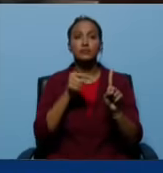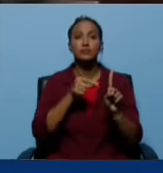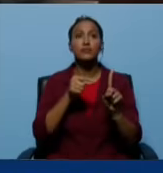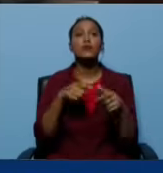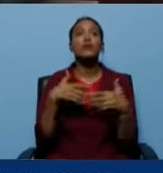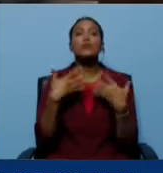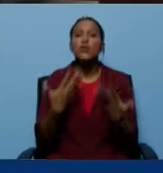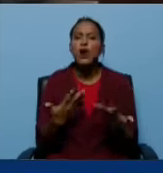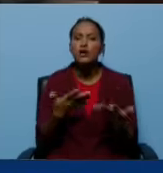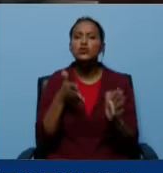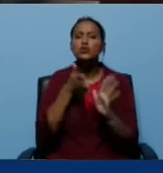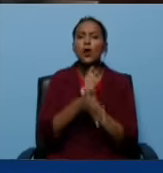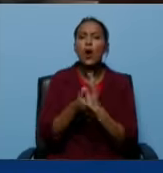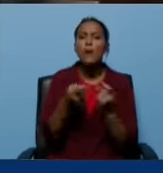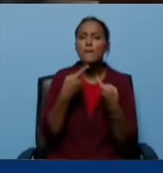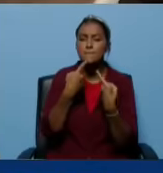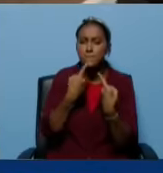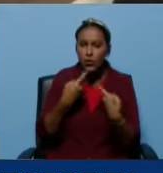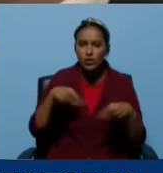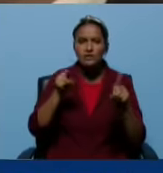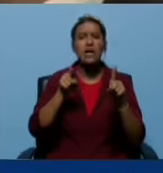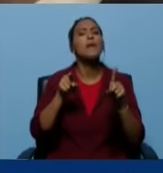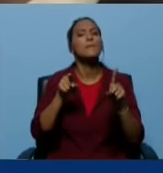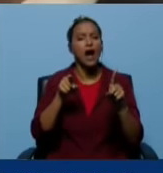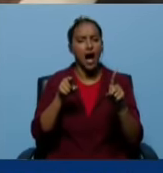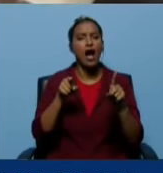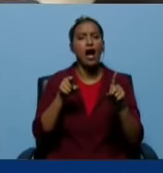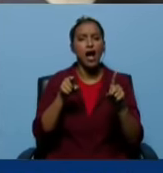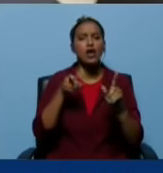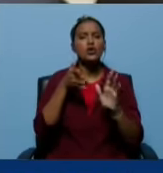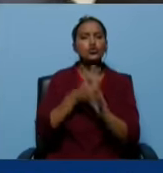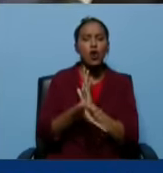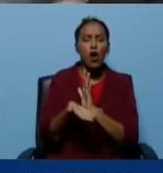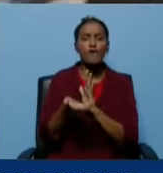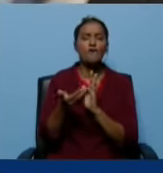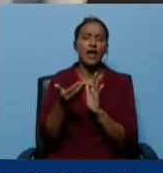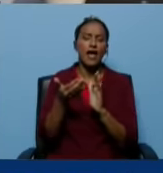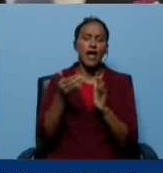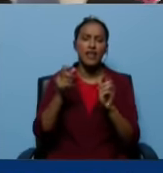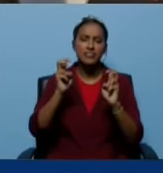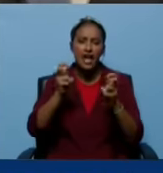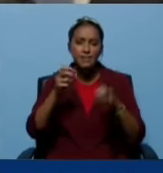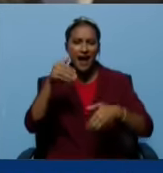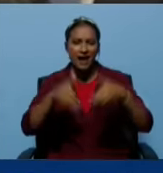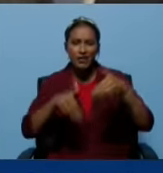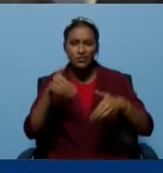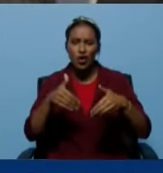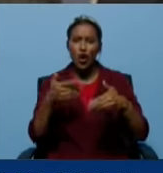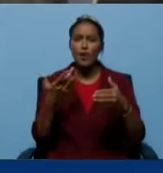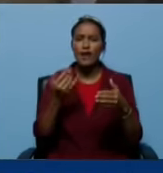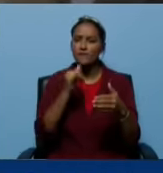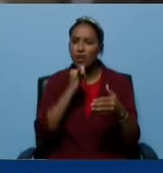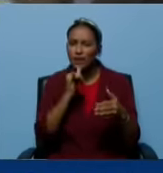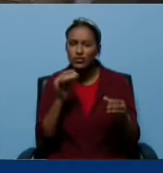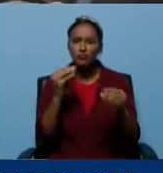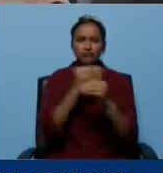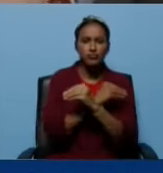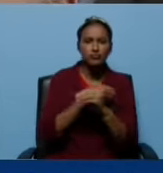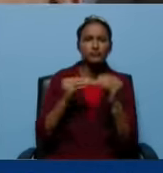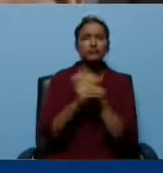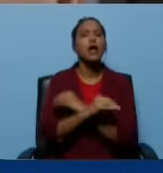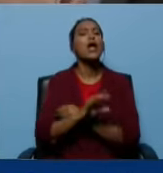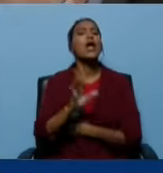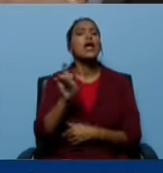emitido pronunciamientos sobre las controversias surgidas en eventos electorales, como ha sido el caso de los Estados